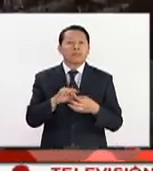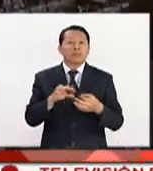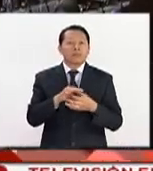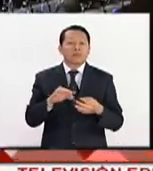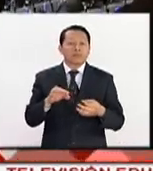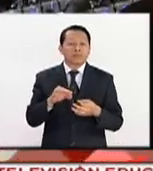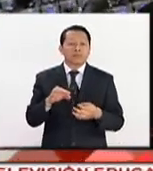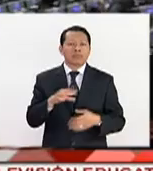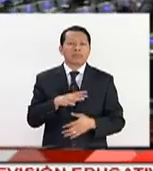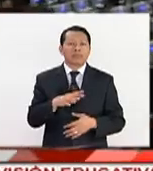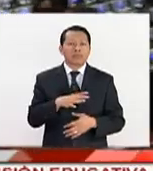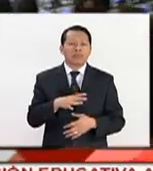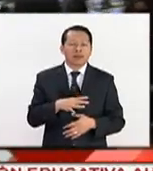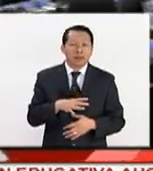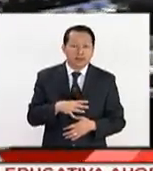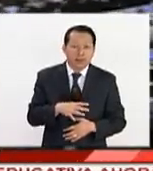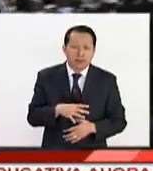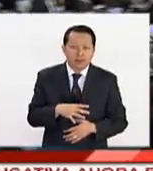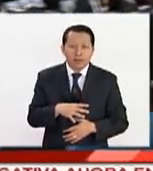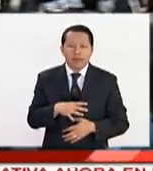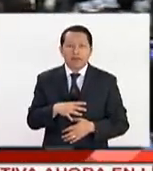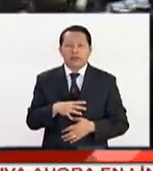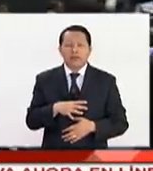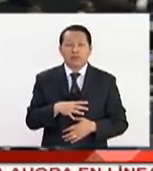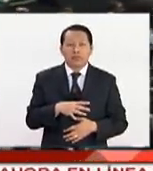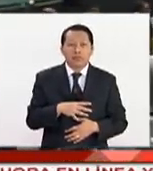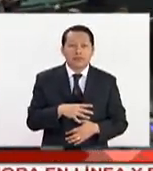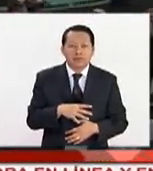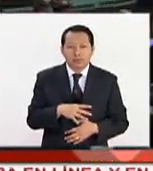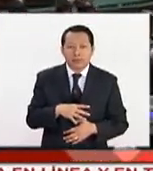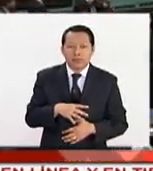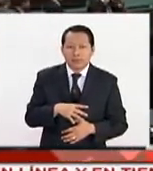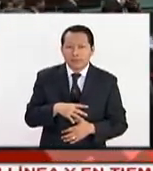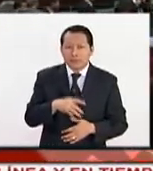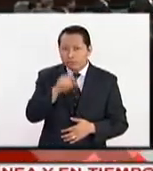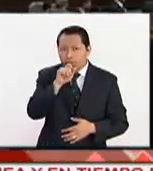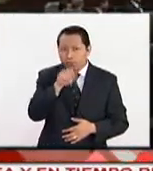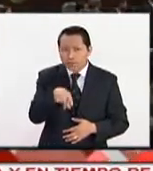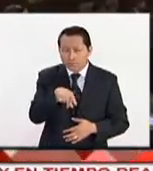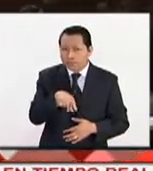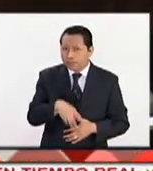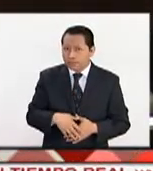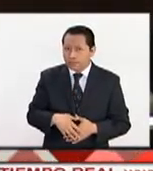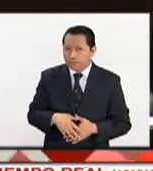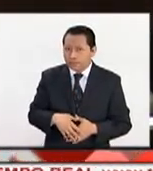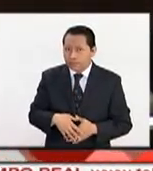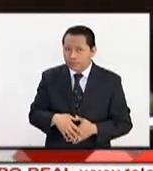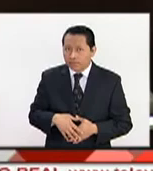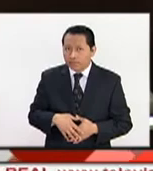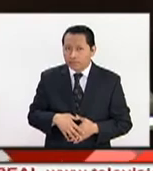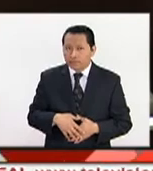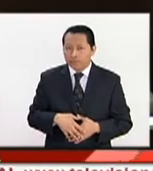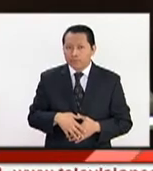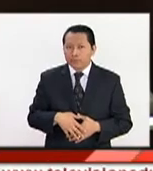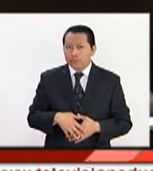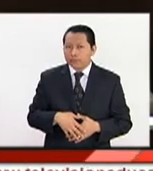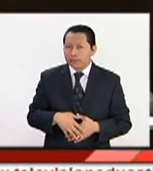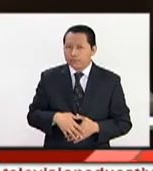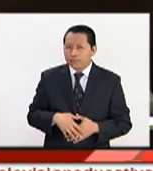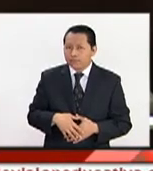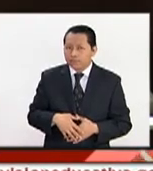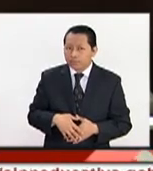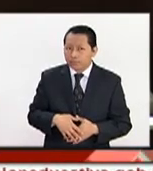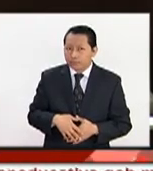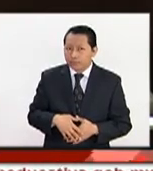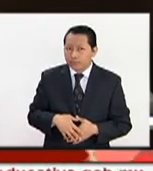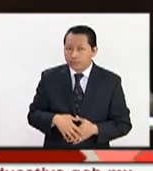Stefan Chiriac señaló que tras los sismos de septiembre se refrendó el compromiso también de apoyar a la Ciudad de México, por lo que se propuso un incremento en